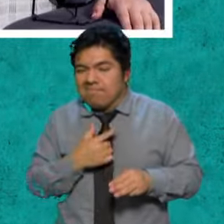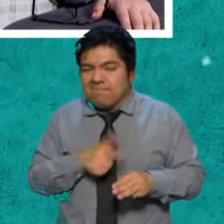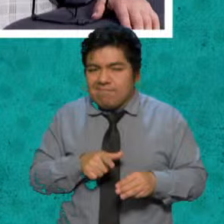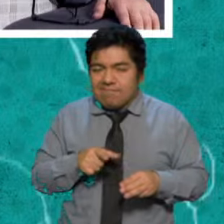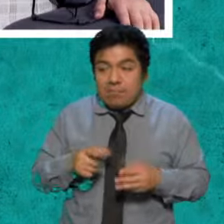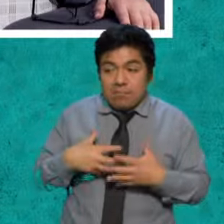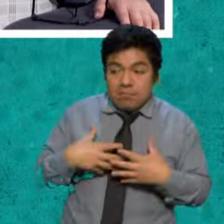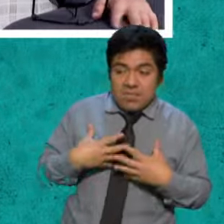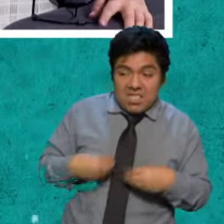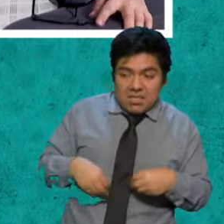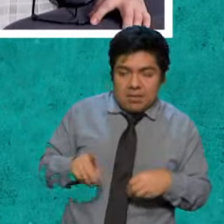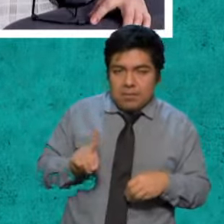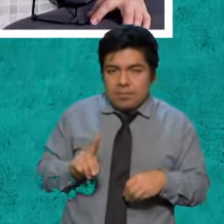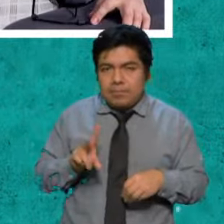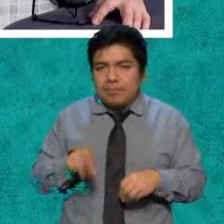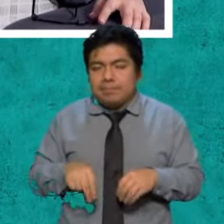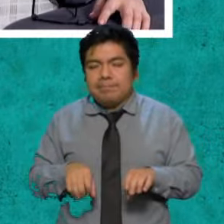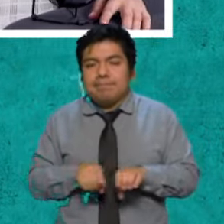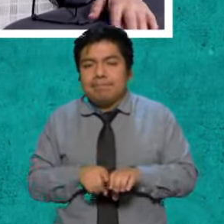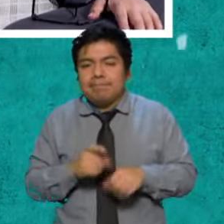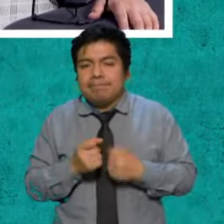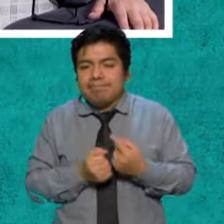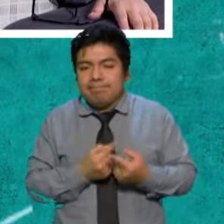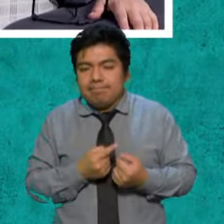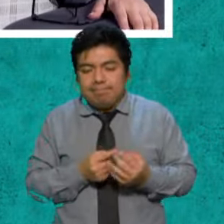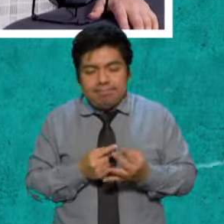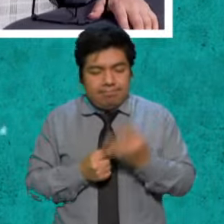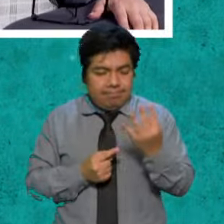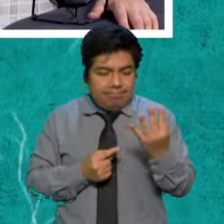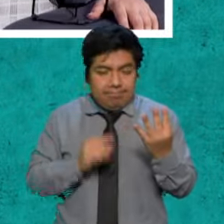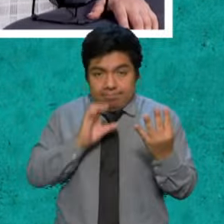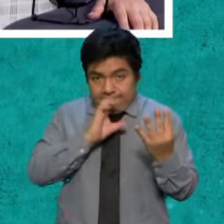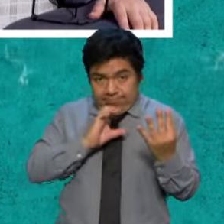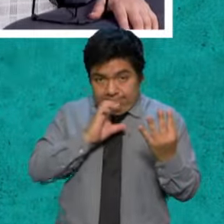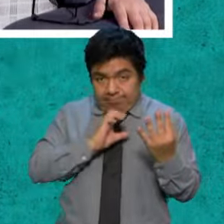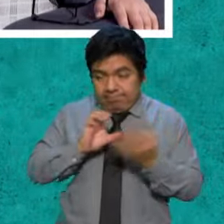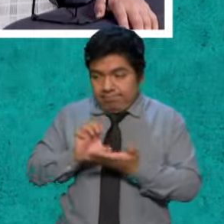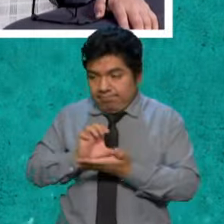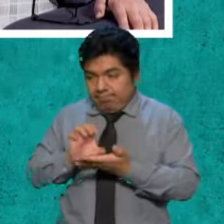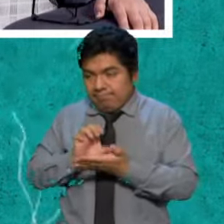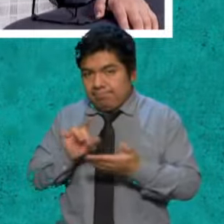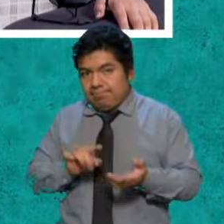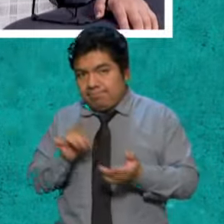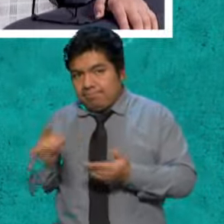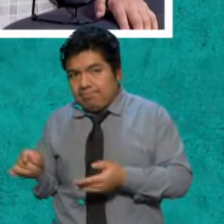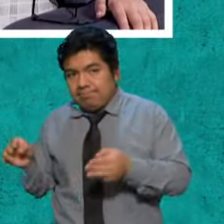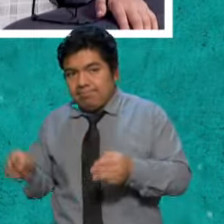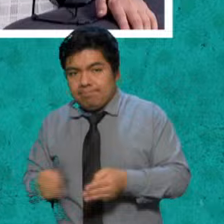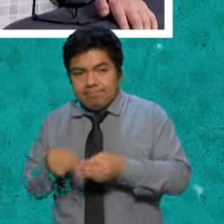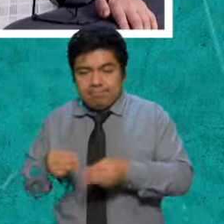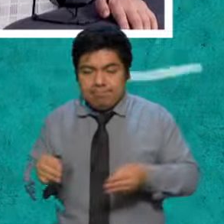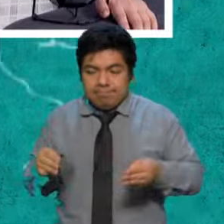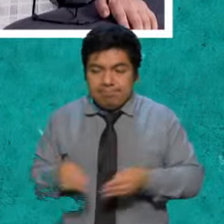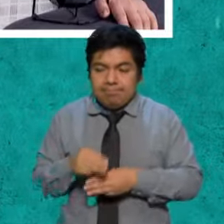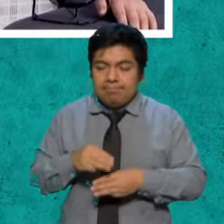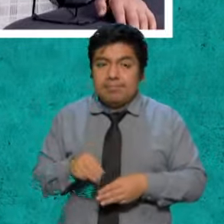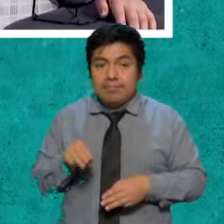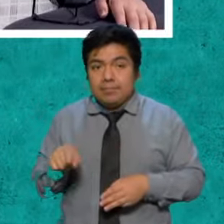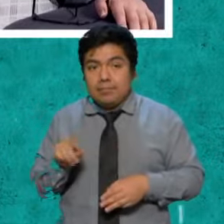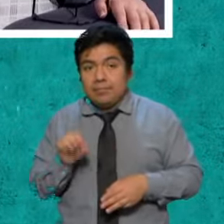cantando. Exactamente. Sino que habemos 4 cantantes en escena y una banda de músicos en vivo que